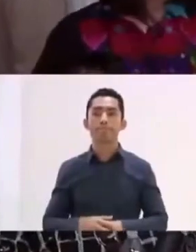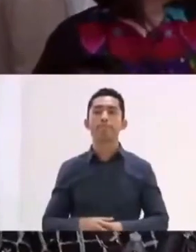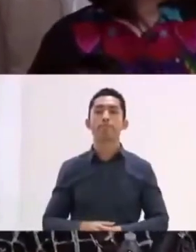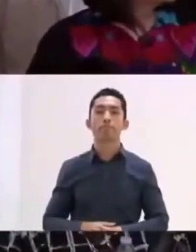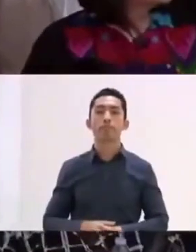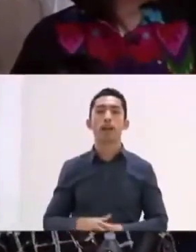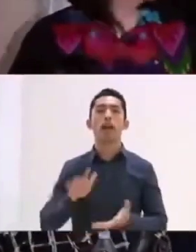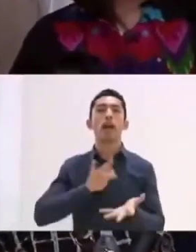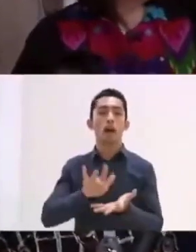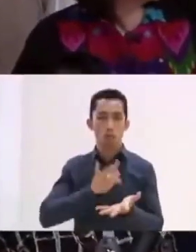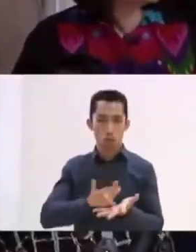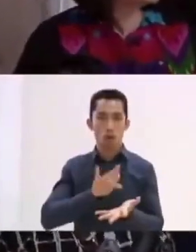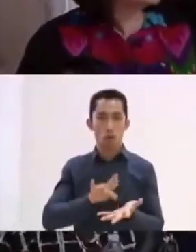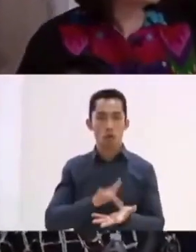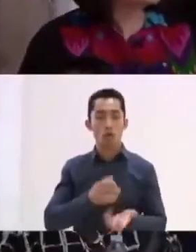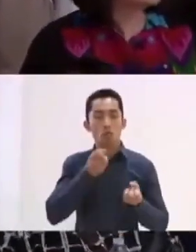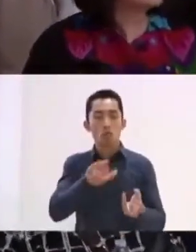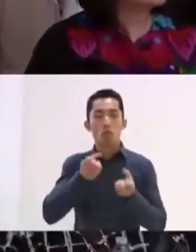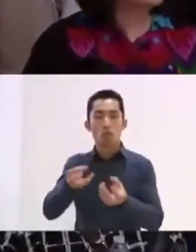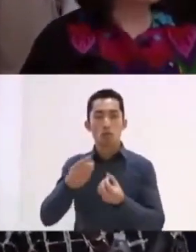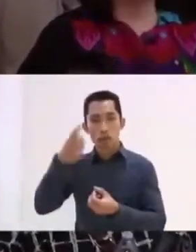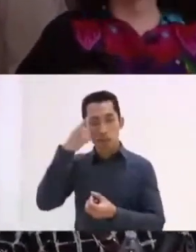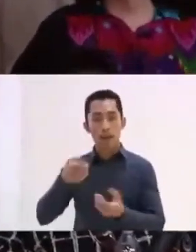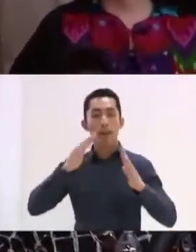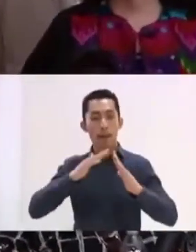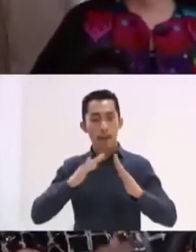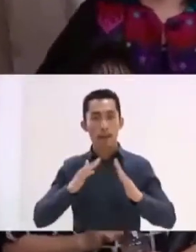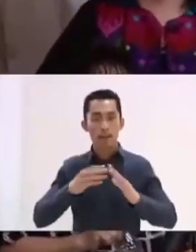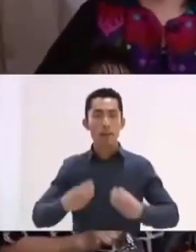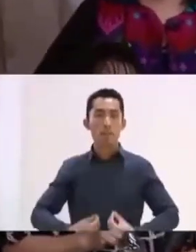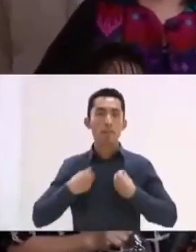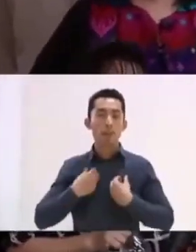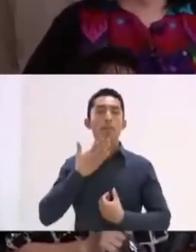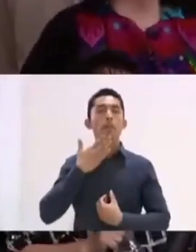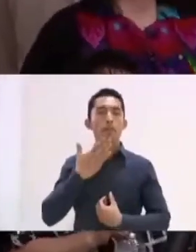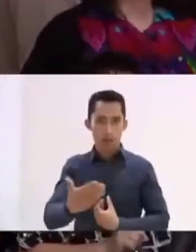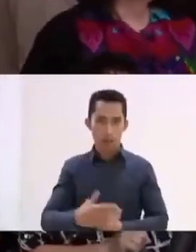Apoyos para que mejoren su vivienda.